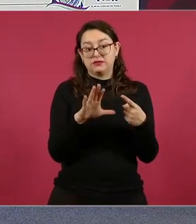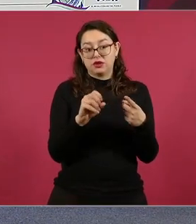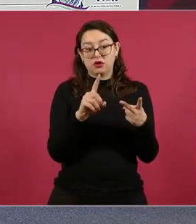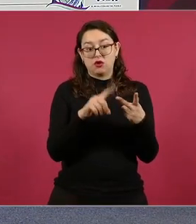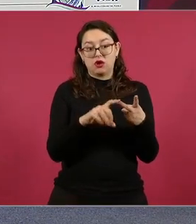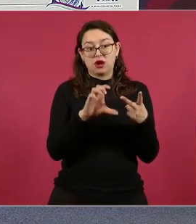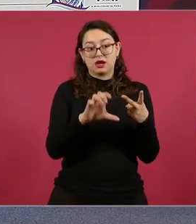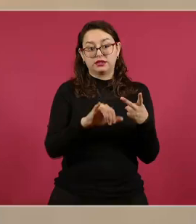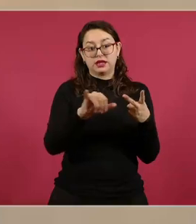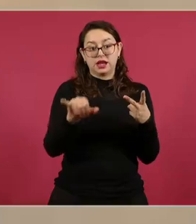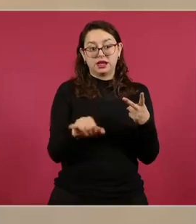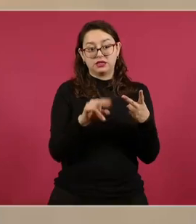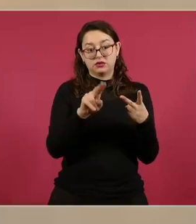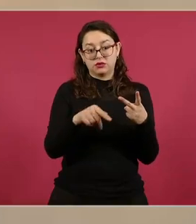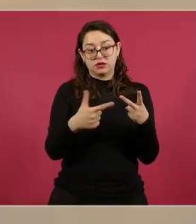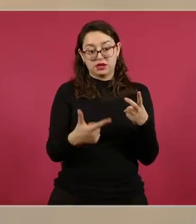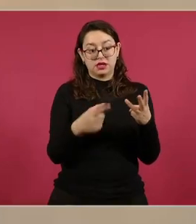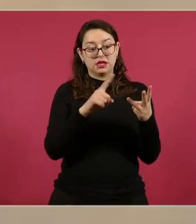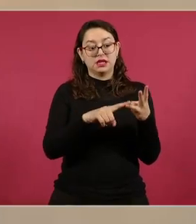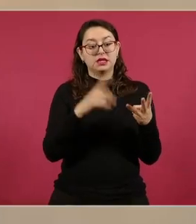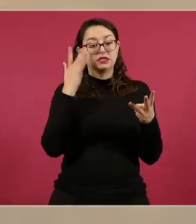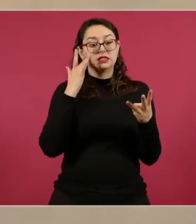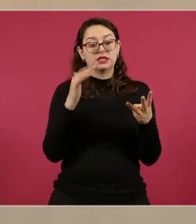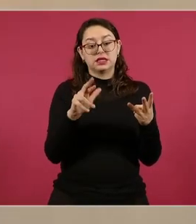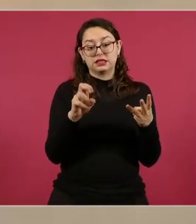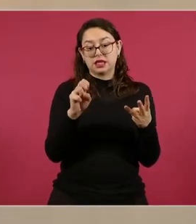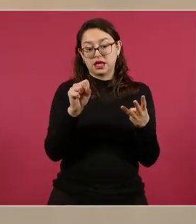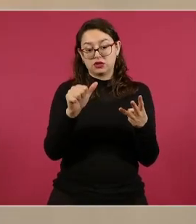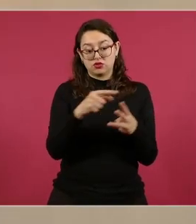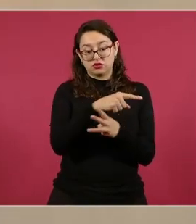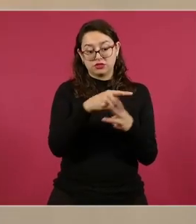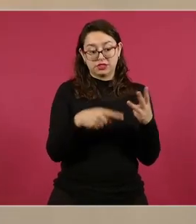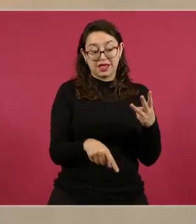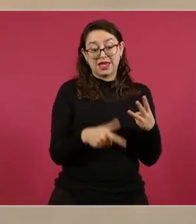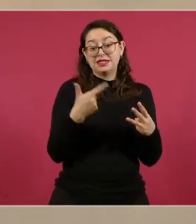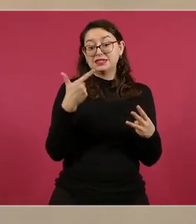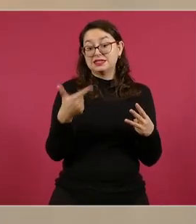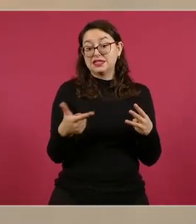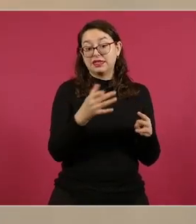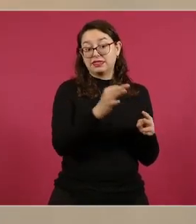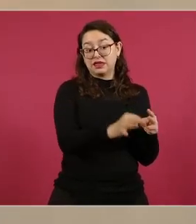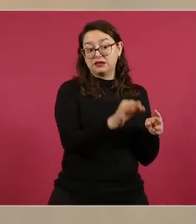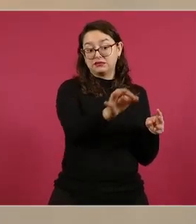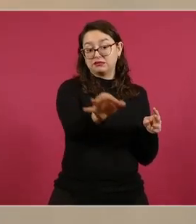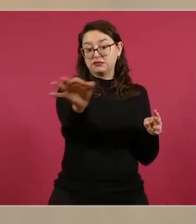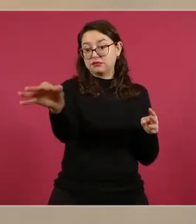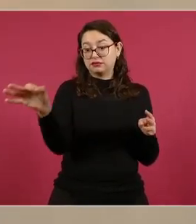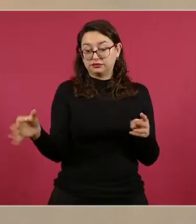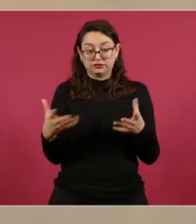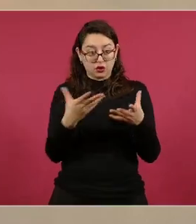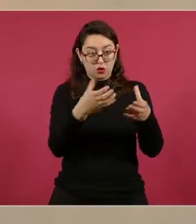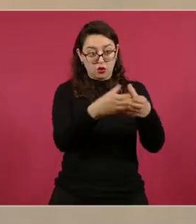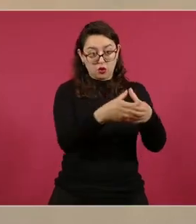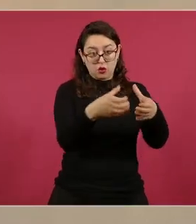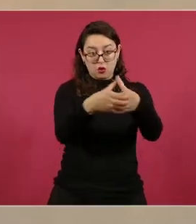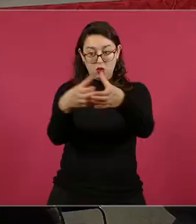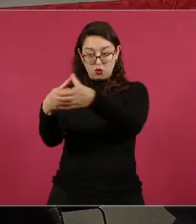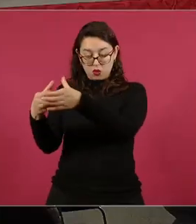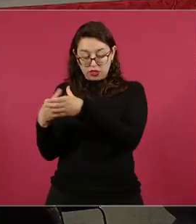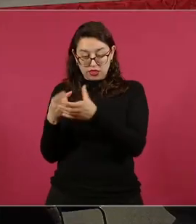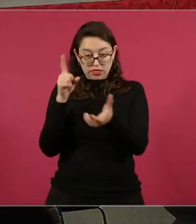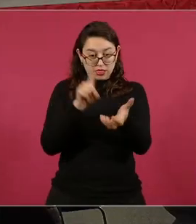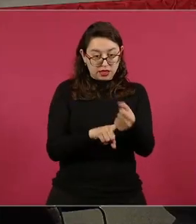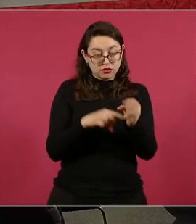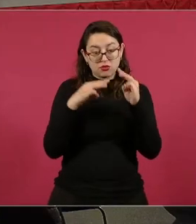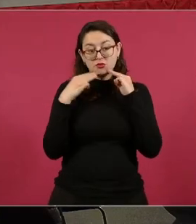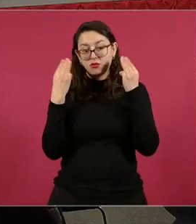Generación, Santa Rosa de Lima, 7 células independientes y 49 detenidos, como lo podemos ver aquí, lo que se